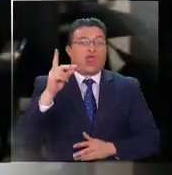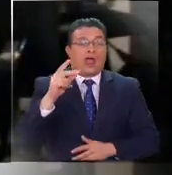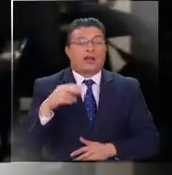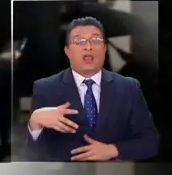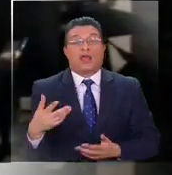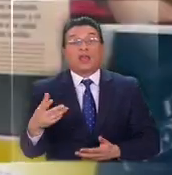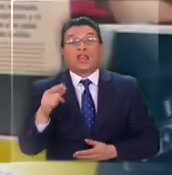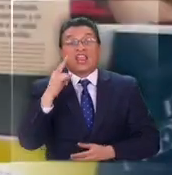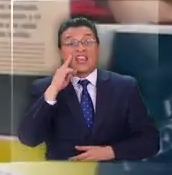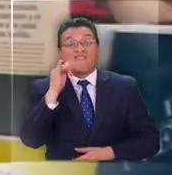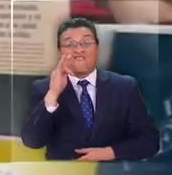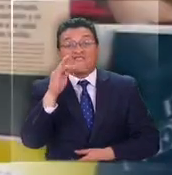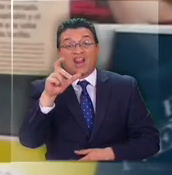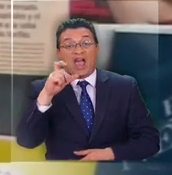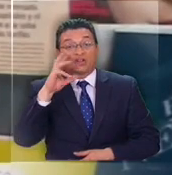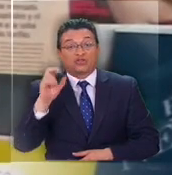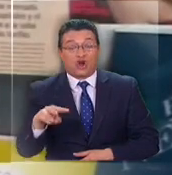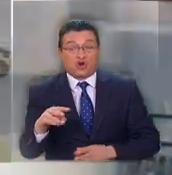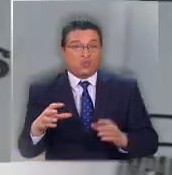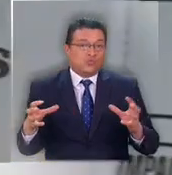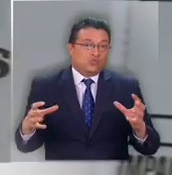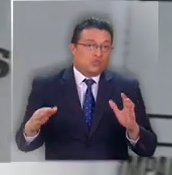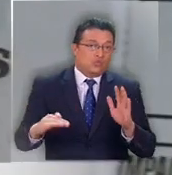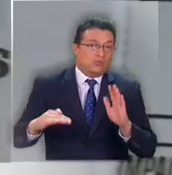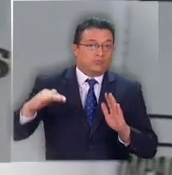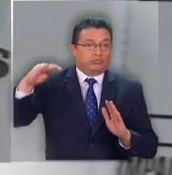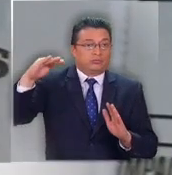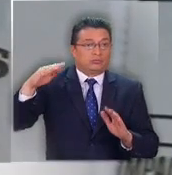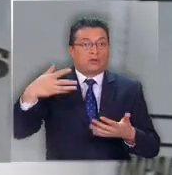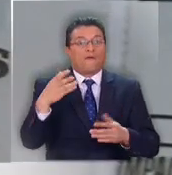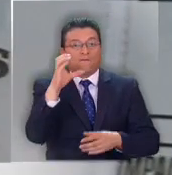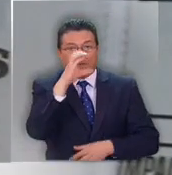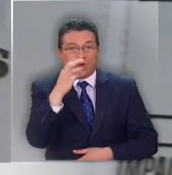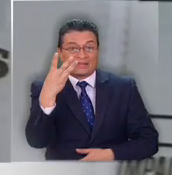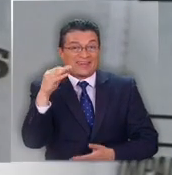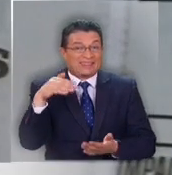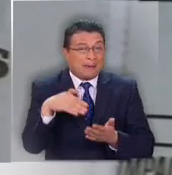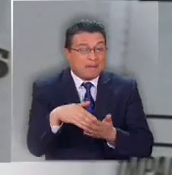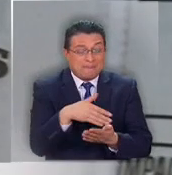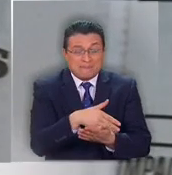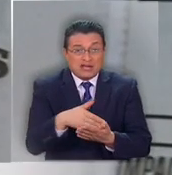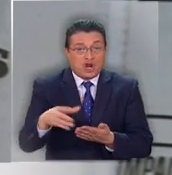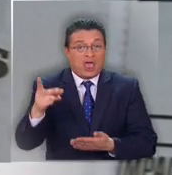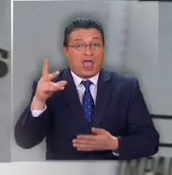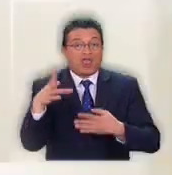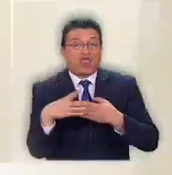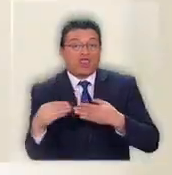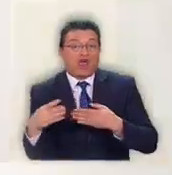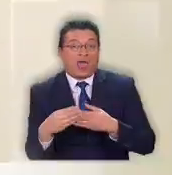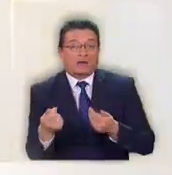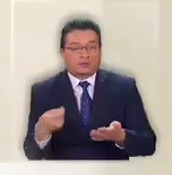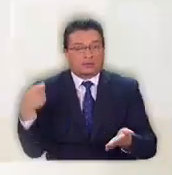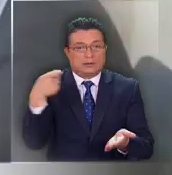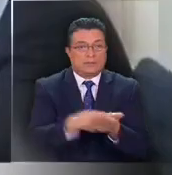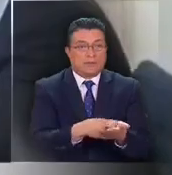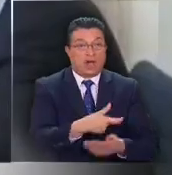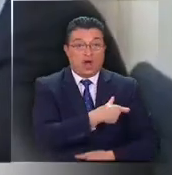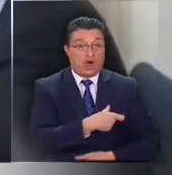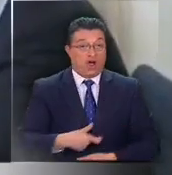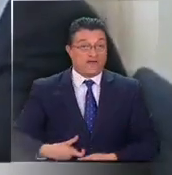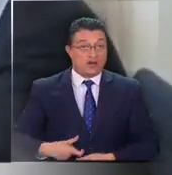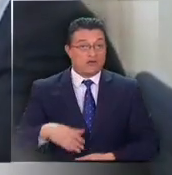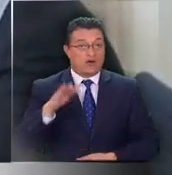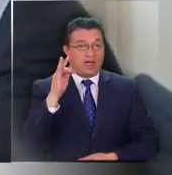dos dígitos. Según el diario Clarín, buscan 30.000 millones de dólares en financiamiento, aunque ni el gobierno ni el